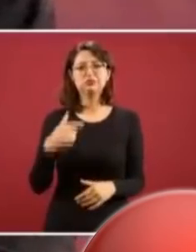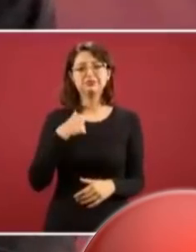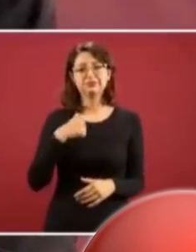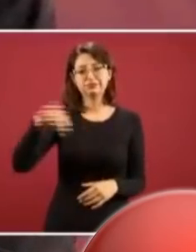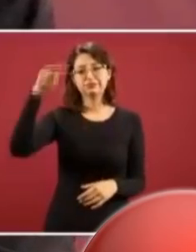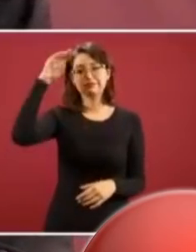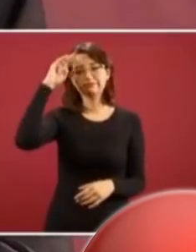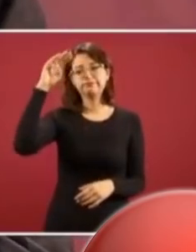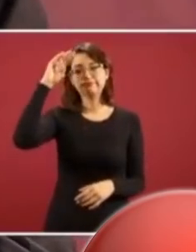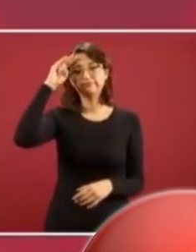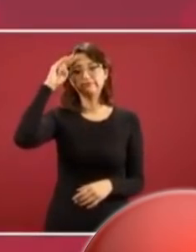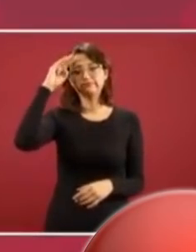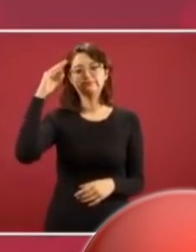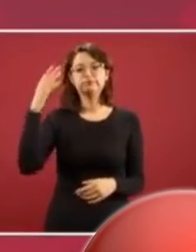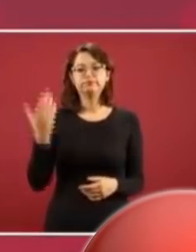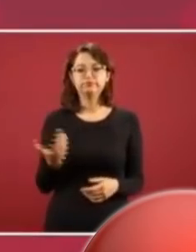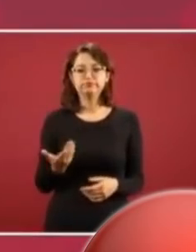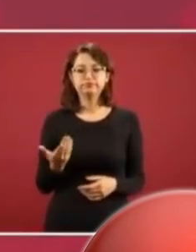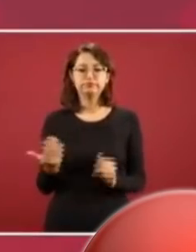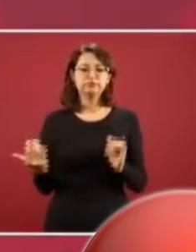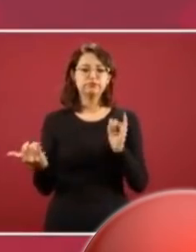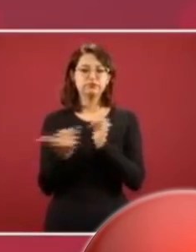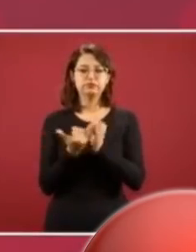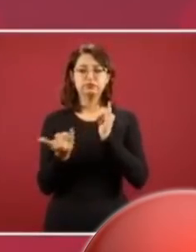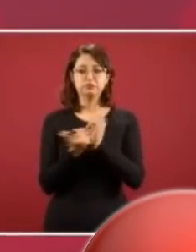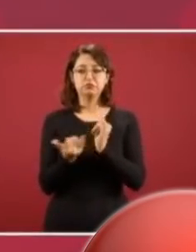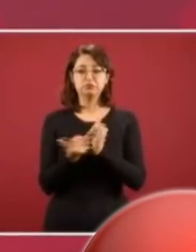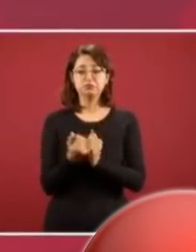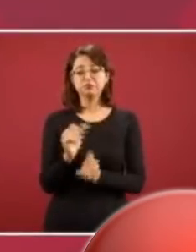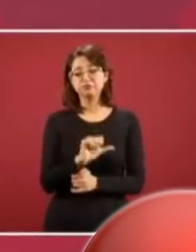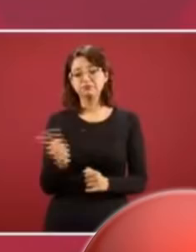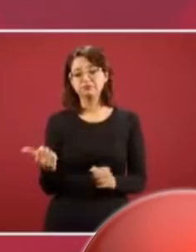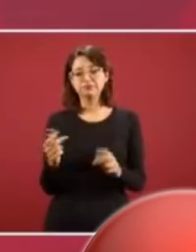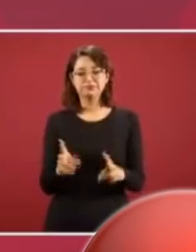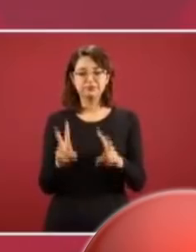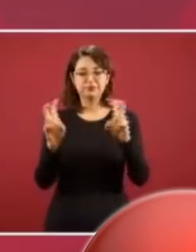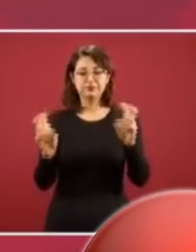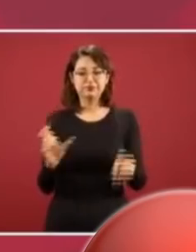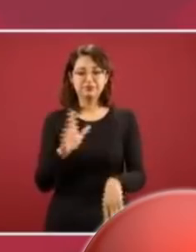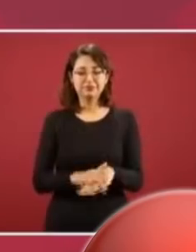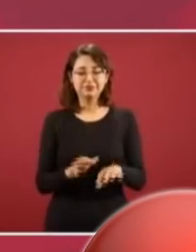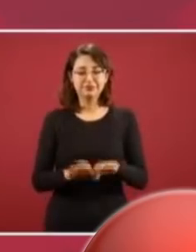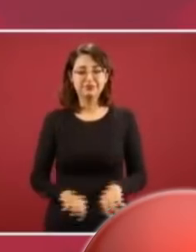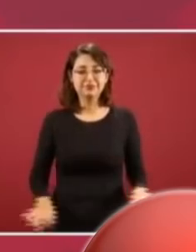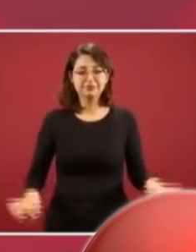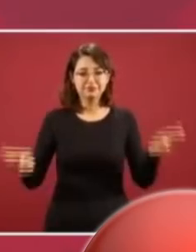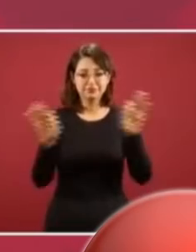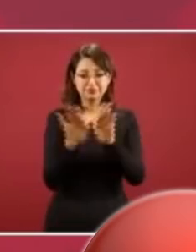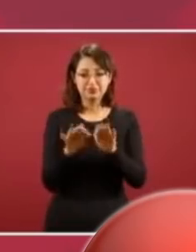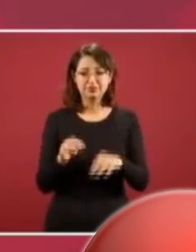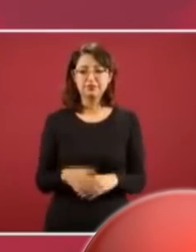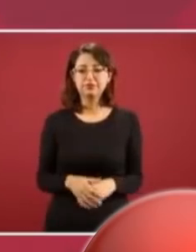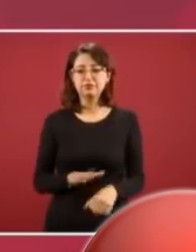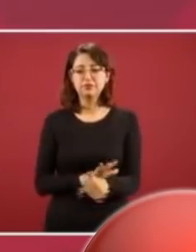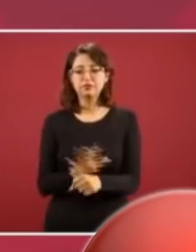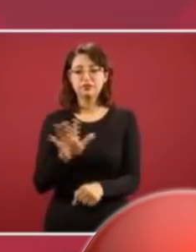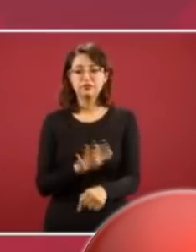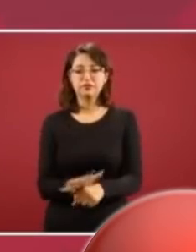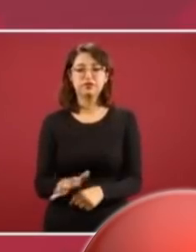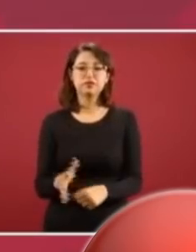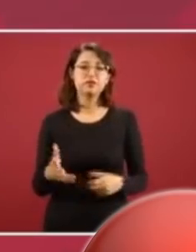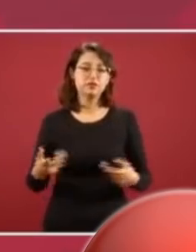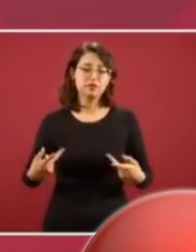considero, como en otros asuntos, que lo fundamental es la honestidad de